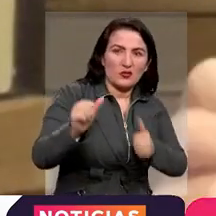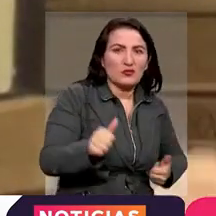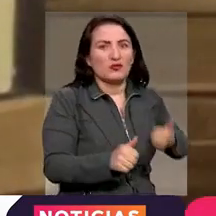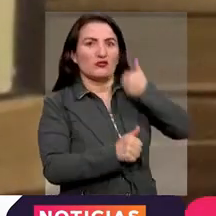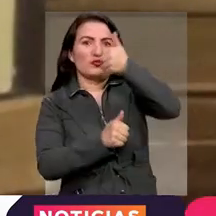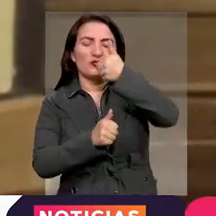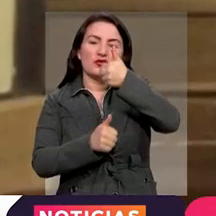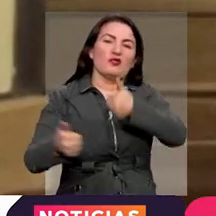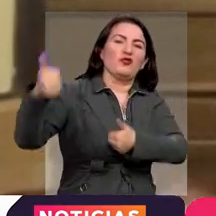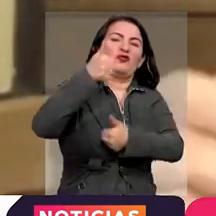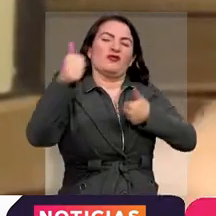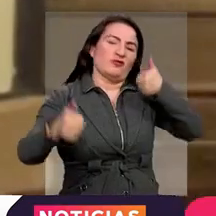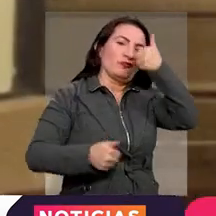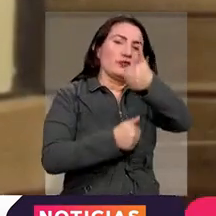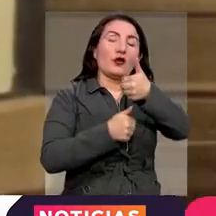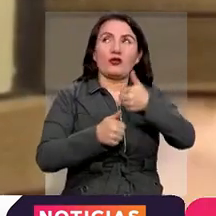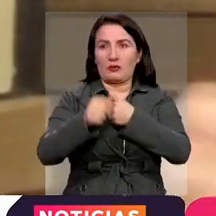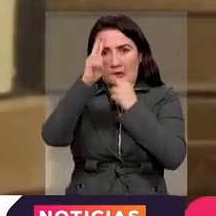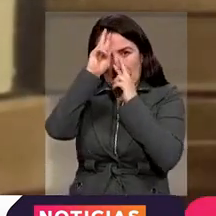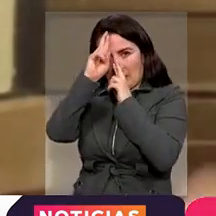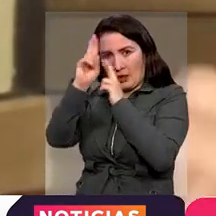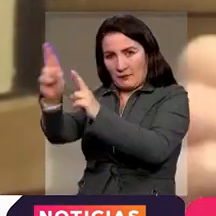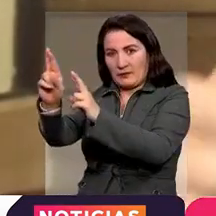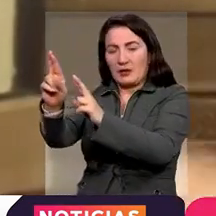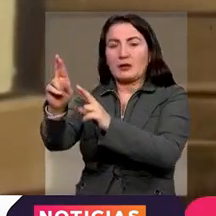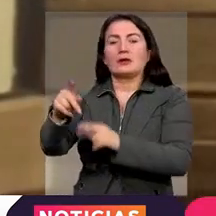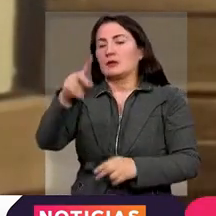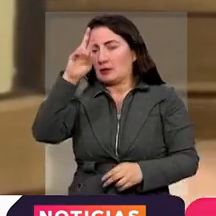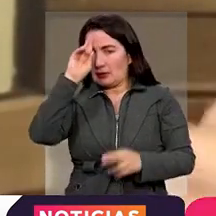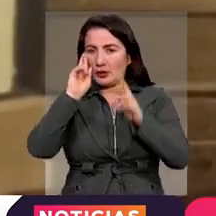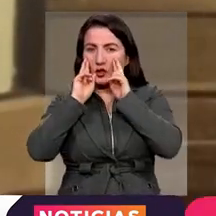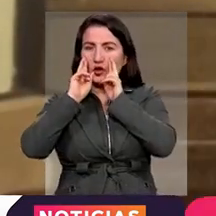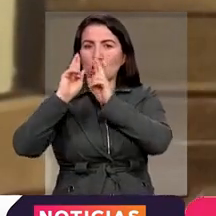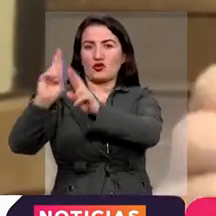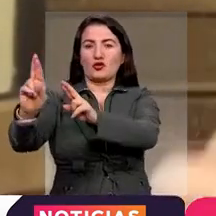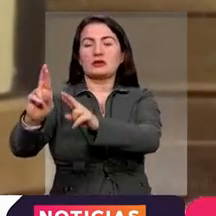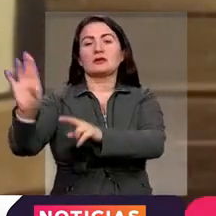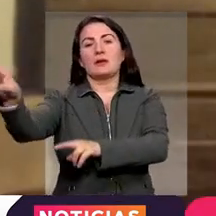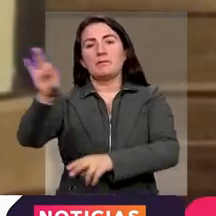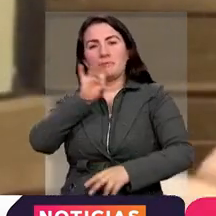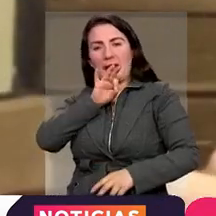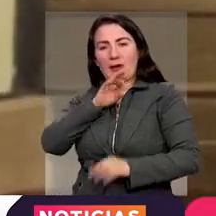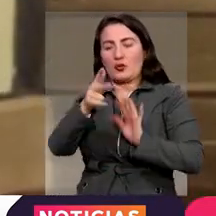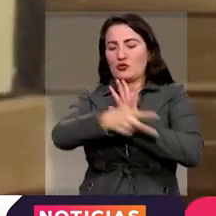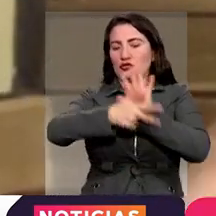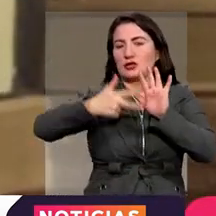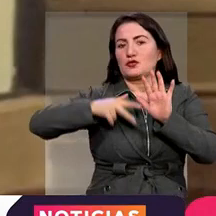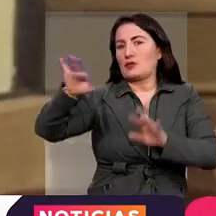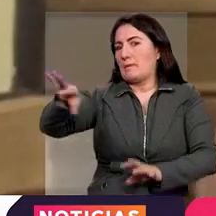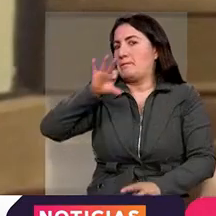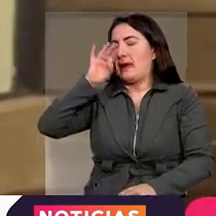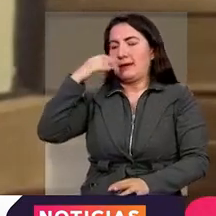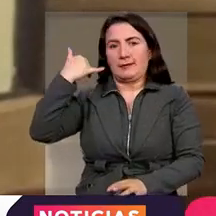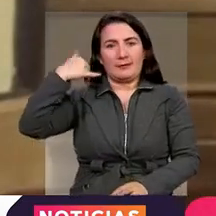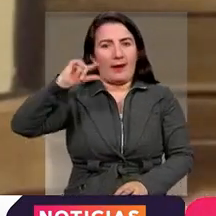de desconocimiento a un presidente electo legítimamente en el marco de la Constitución y la ley. Y ese